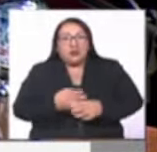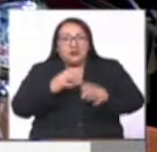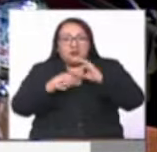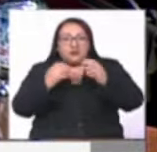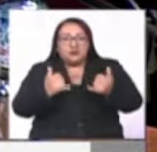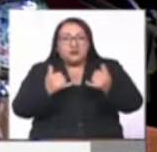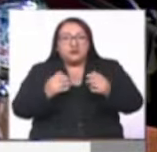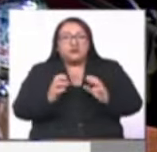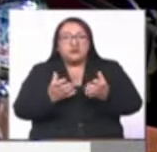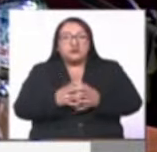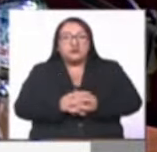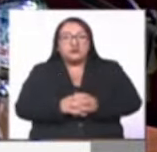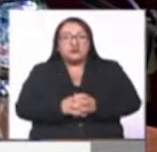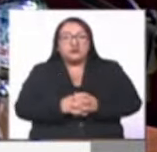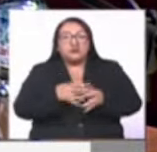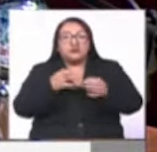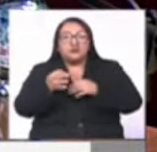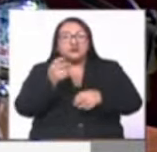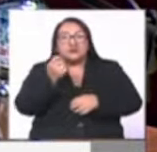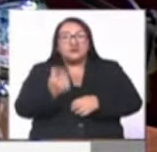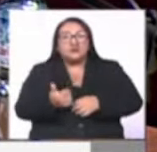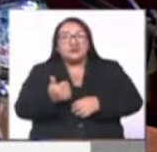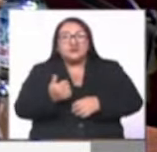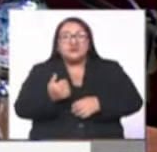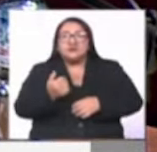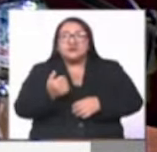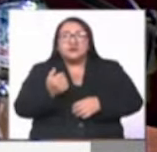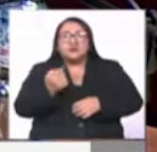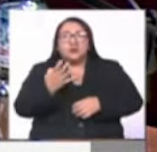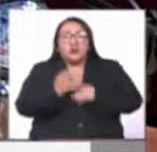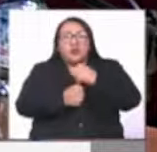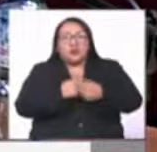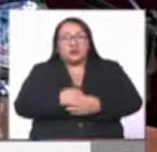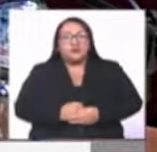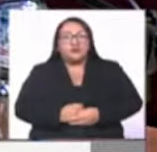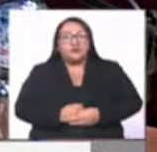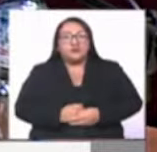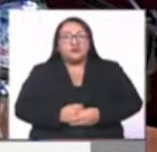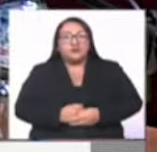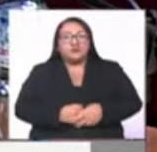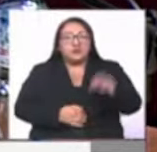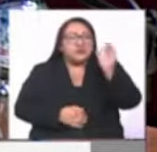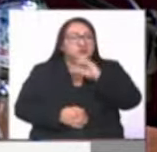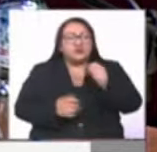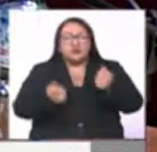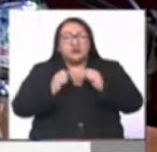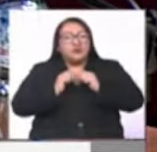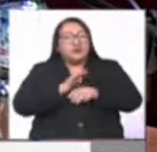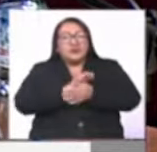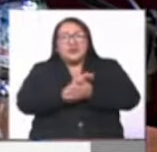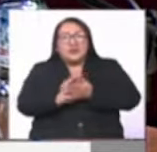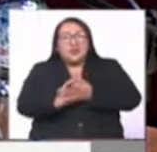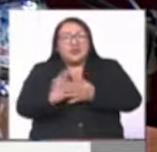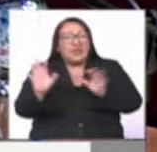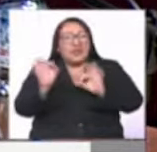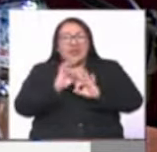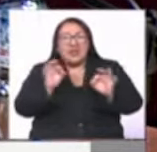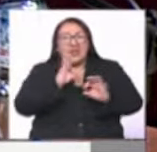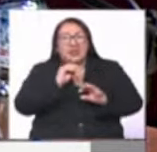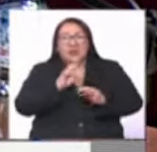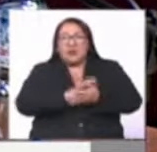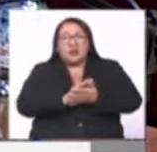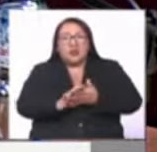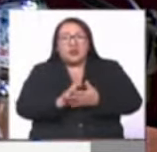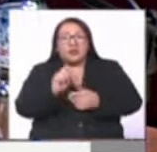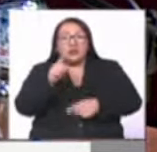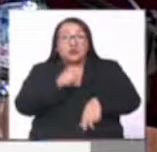congreso una interpretación de casi hace hace casi 4 años ningún suplente la cuestionó nadie la cuestionó